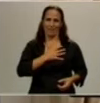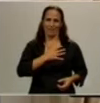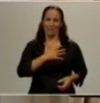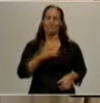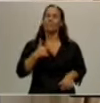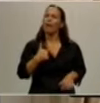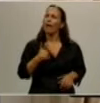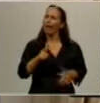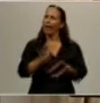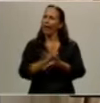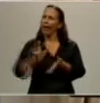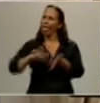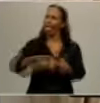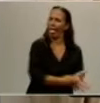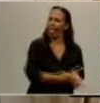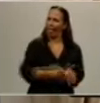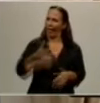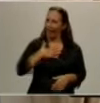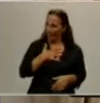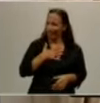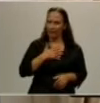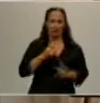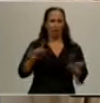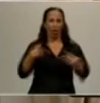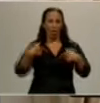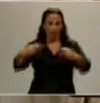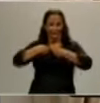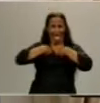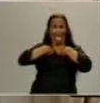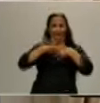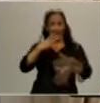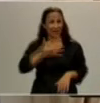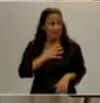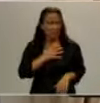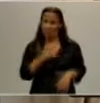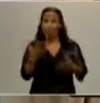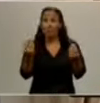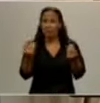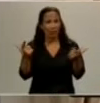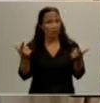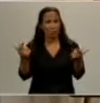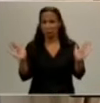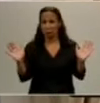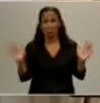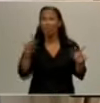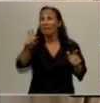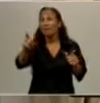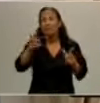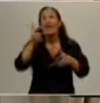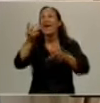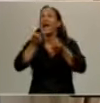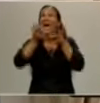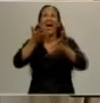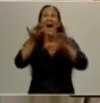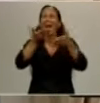A mí no me van a extorsionar. A mí no me van a intimidar. Yo no les tengo miedo. Que digan lo que quieran. Que